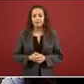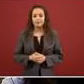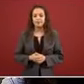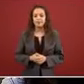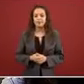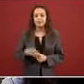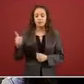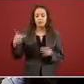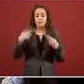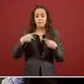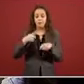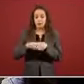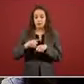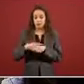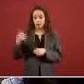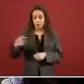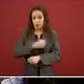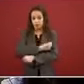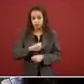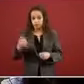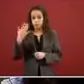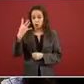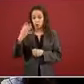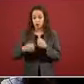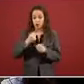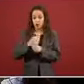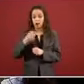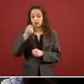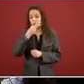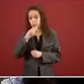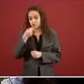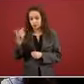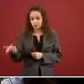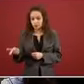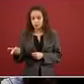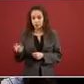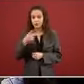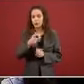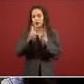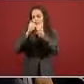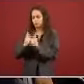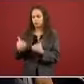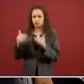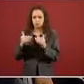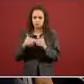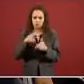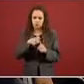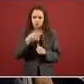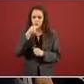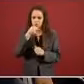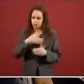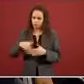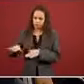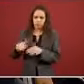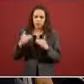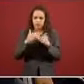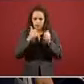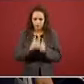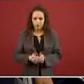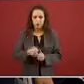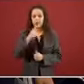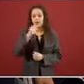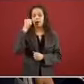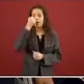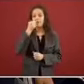de 54 años, obeso, el manejo fue ambulatorio, le dimos seguimiento al caso y a todos se les tomó muestra y todos